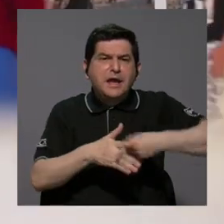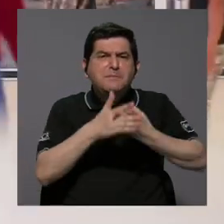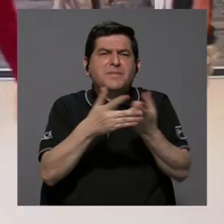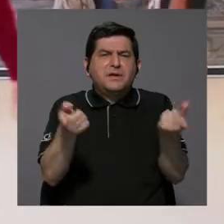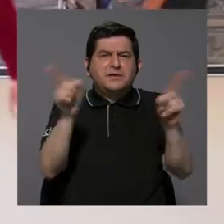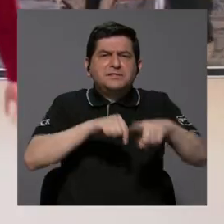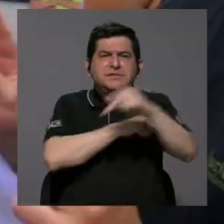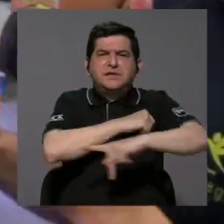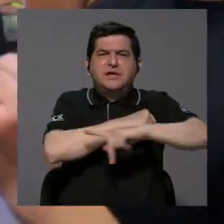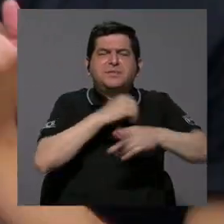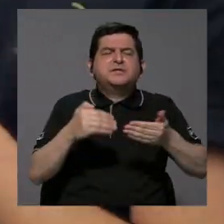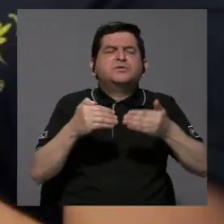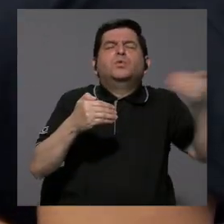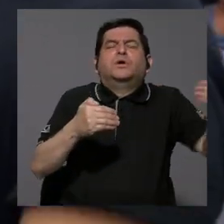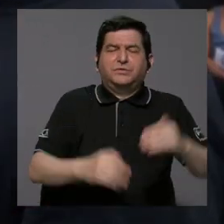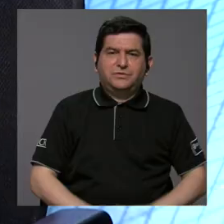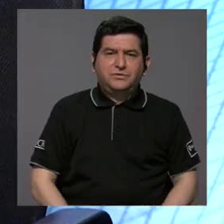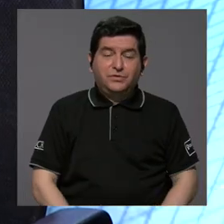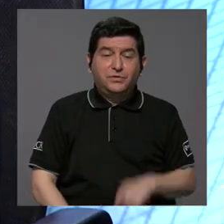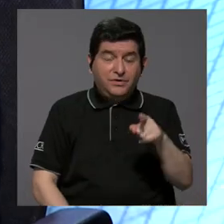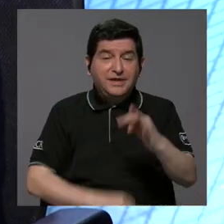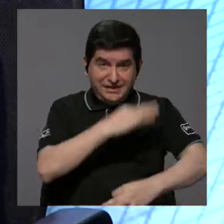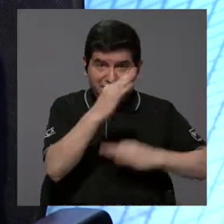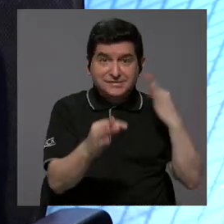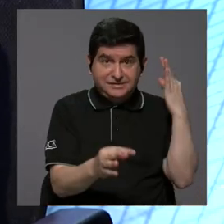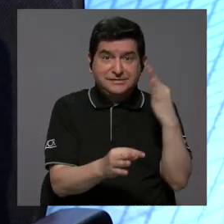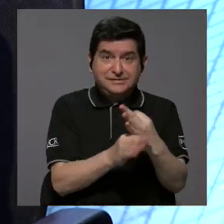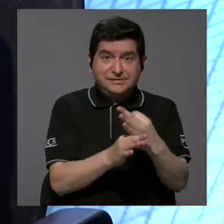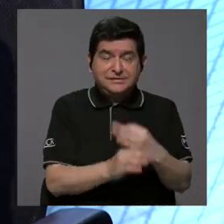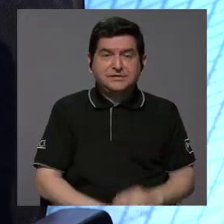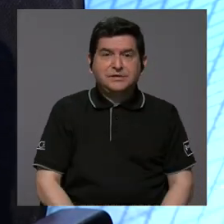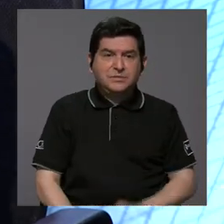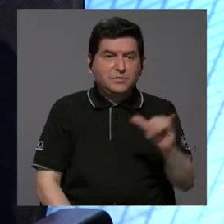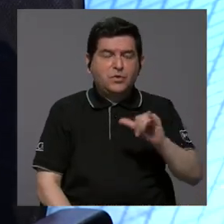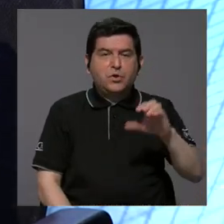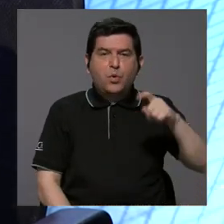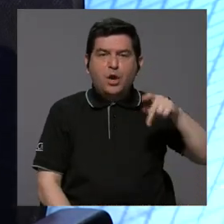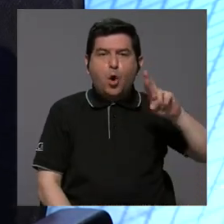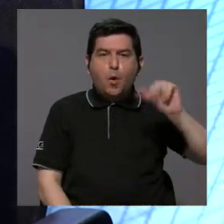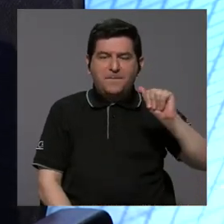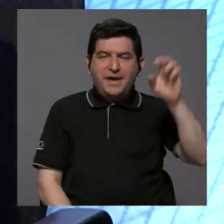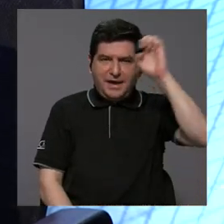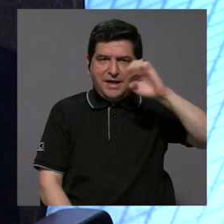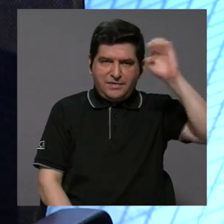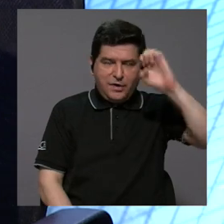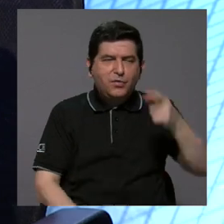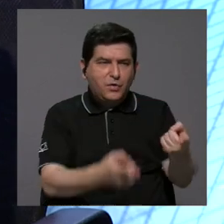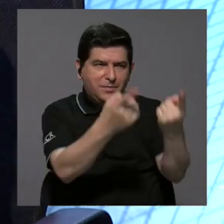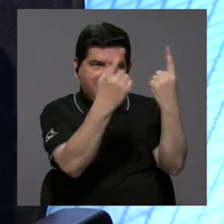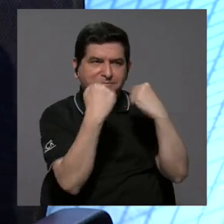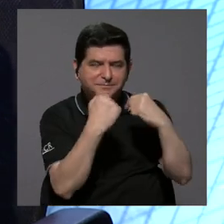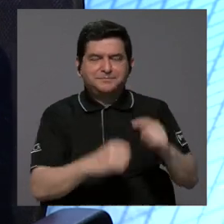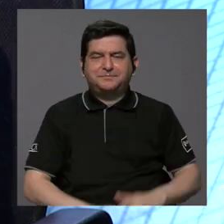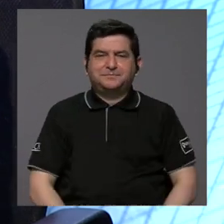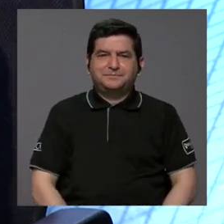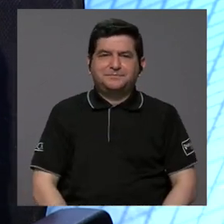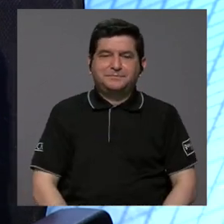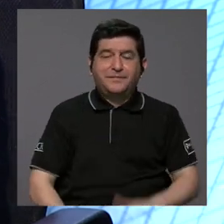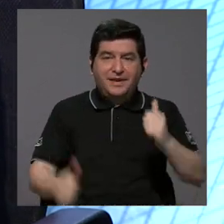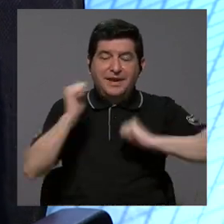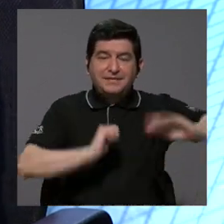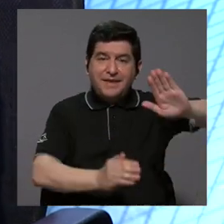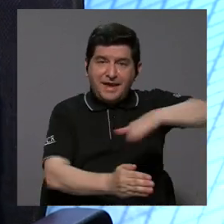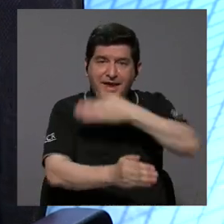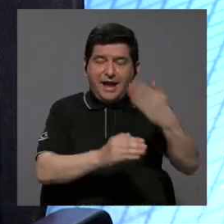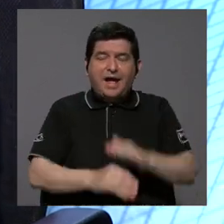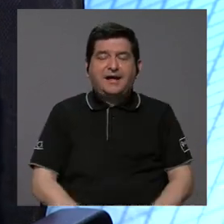dar en nuestro país Bueno Este es un género que así como la ópera es europea verdad o viene de Europa el teatro